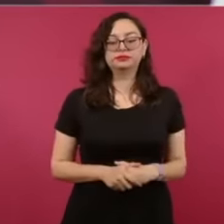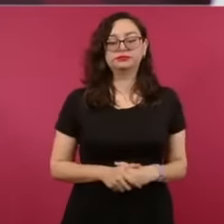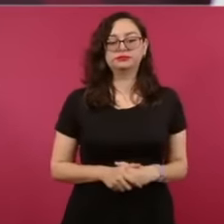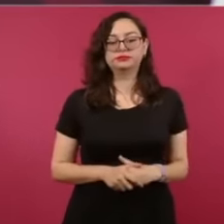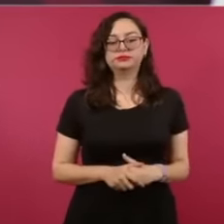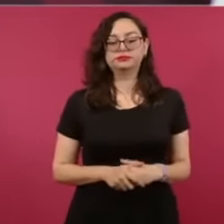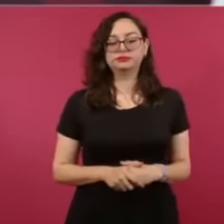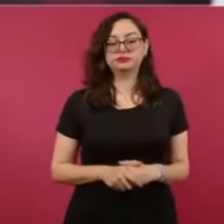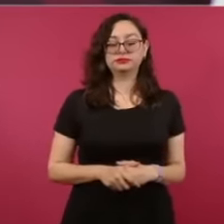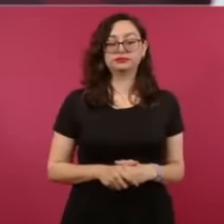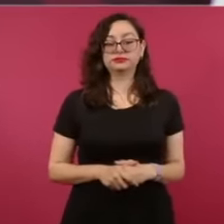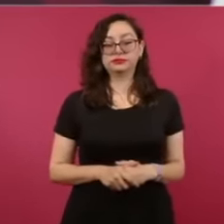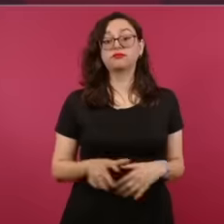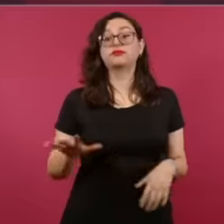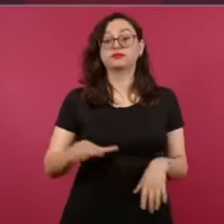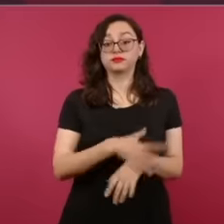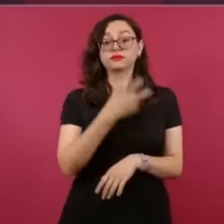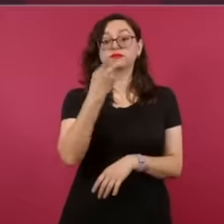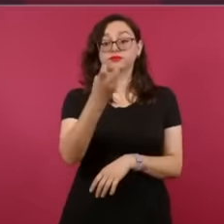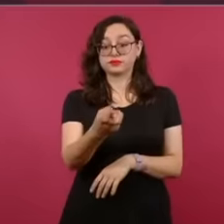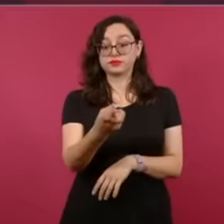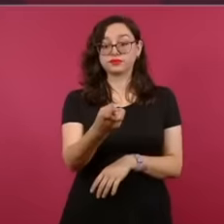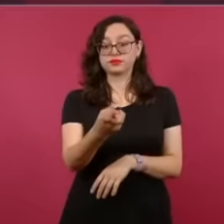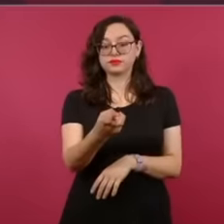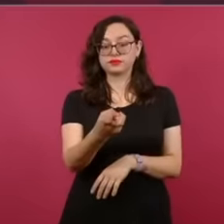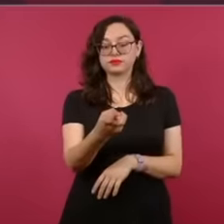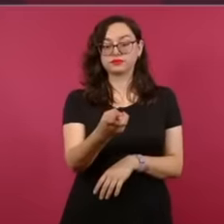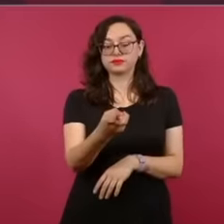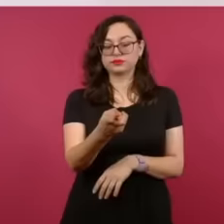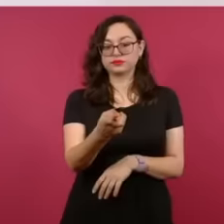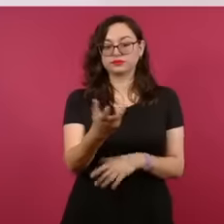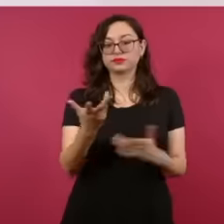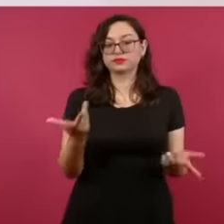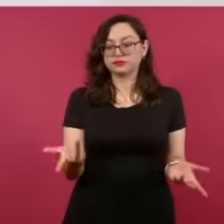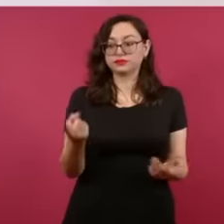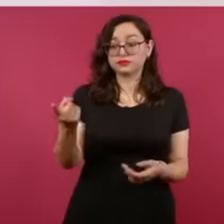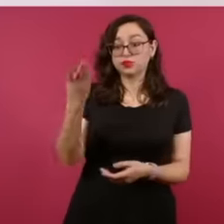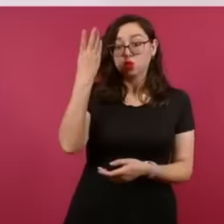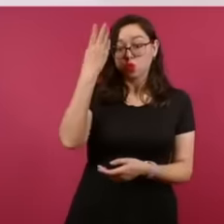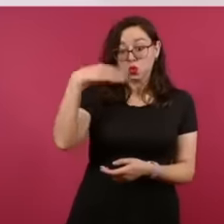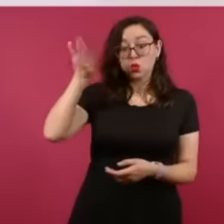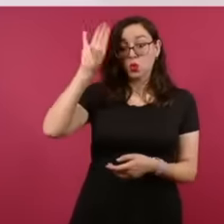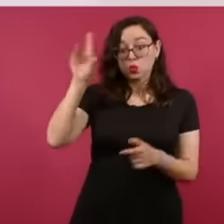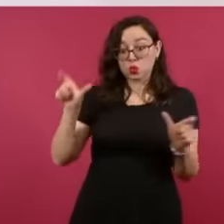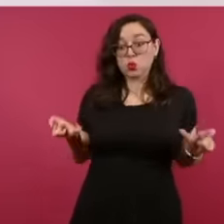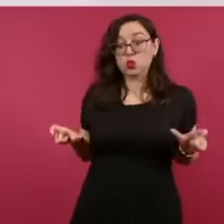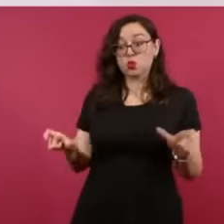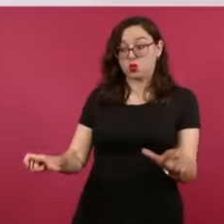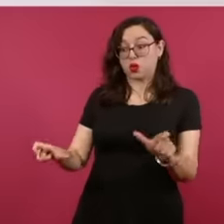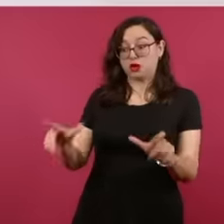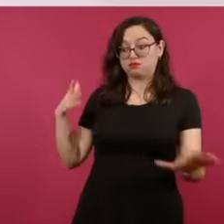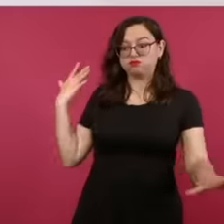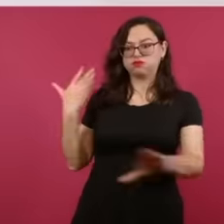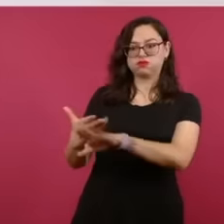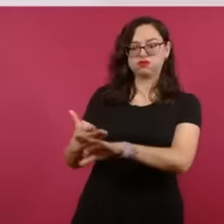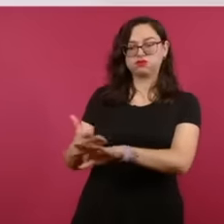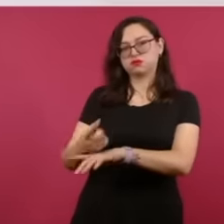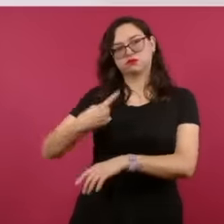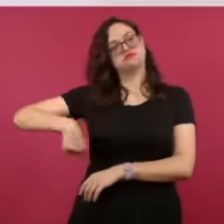completamente distintas. Por eso también estamos en contra del bloqueo contra Cuba.